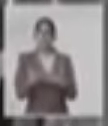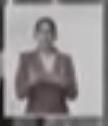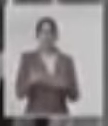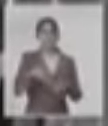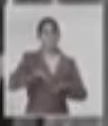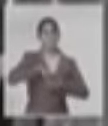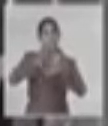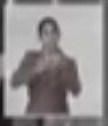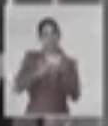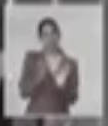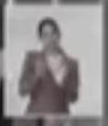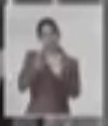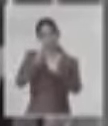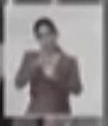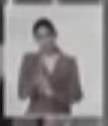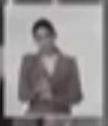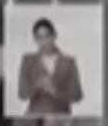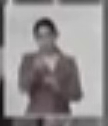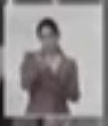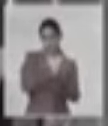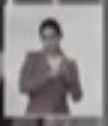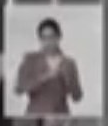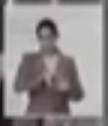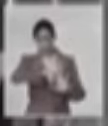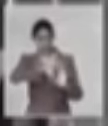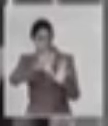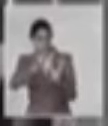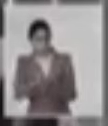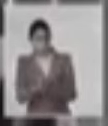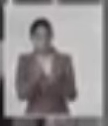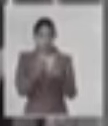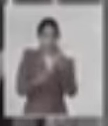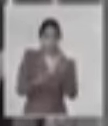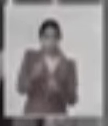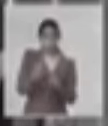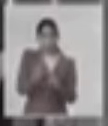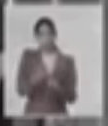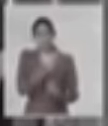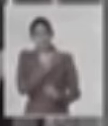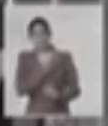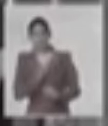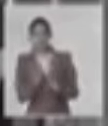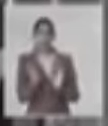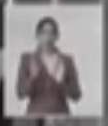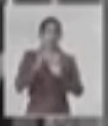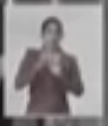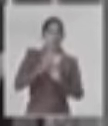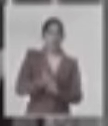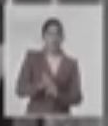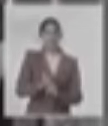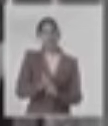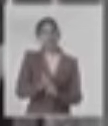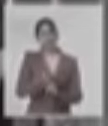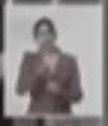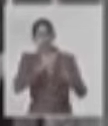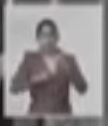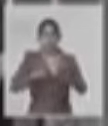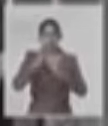respuestas burocráticas y cualquier manifestación de rutina e insensibilidad, a encontrar